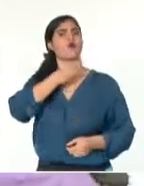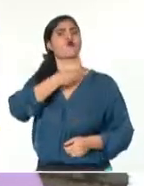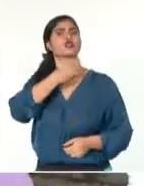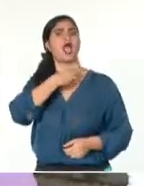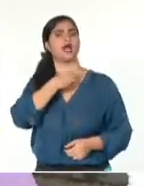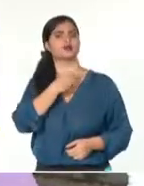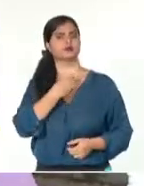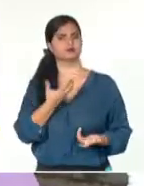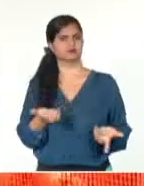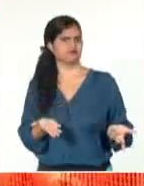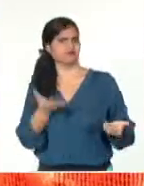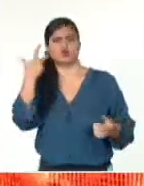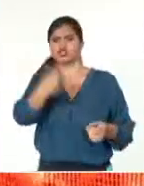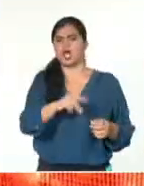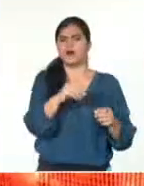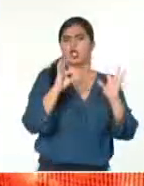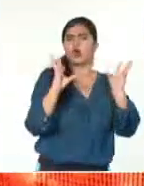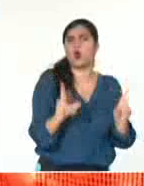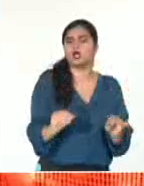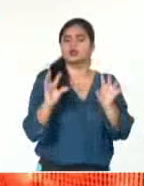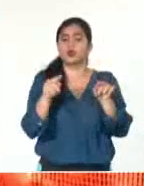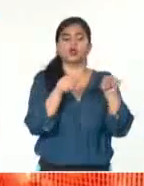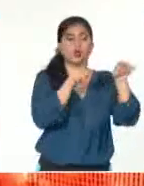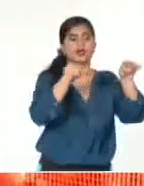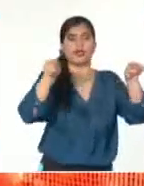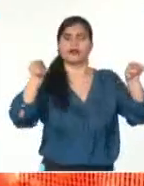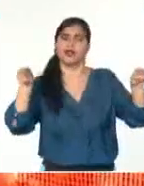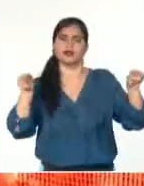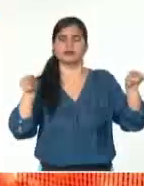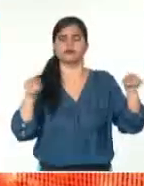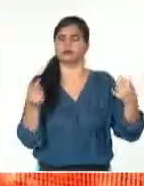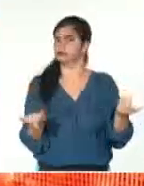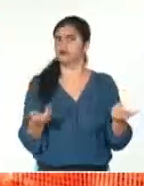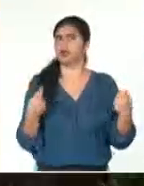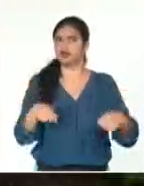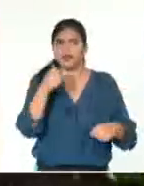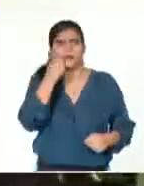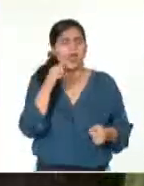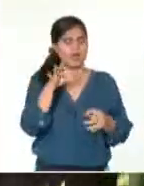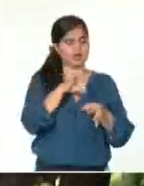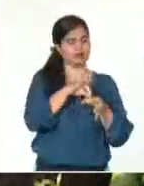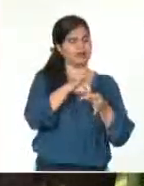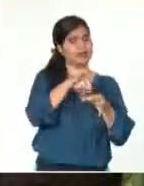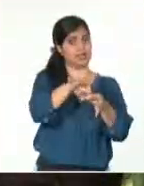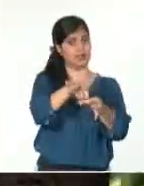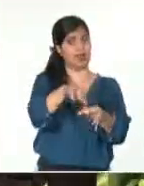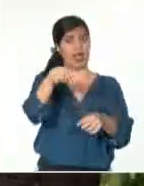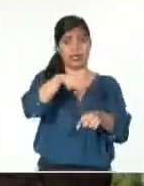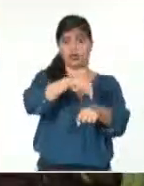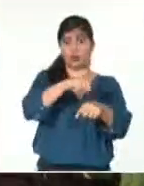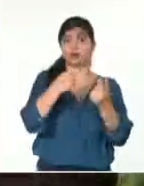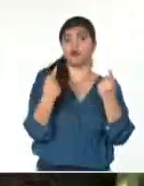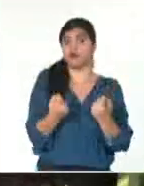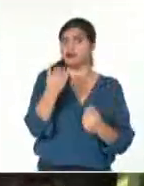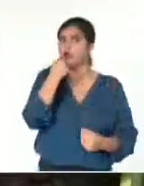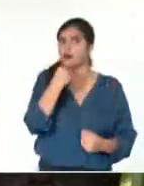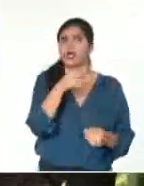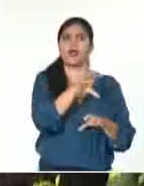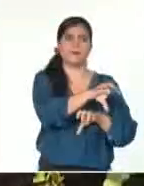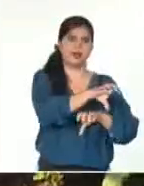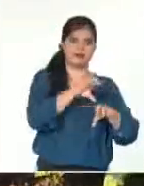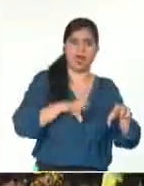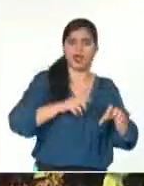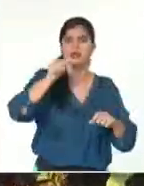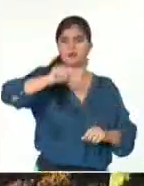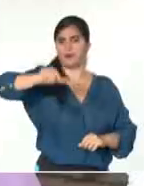lleva una hectárea, para poder discutir en los colectivos cuánto más podemos ser eficientes. Y más en los momentos actuales, que todo el mundo conoce, escasez